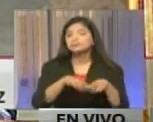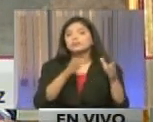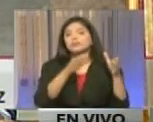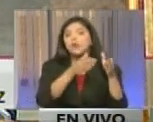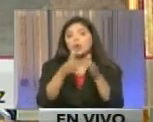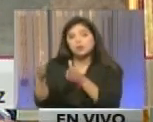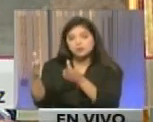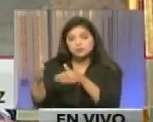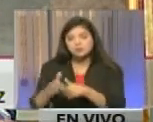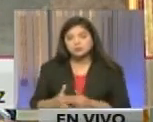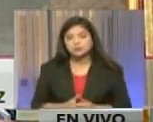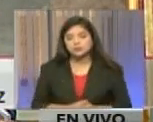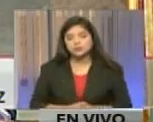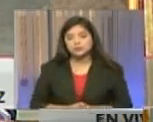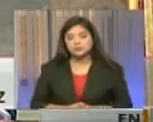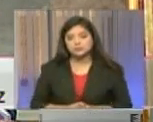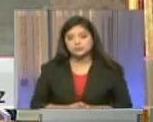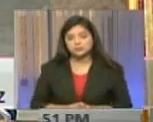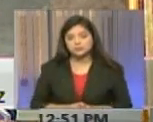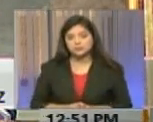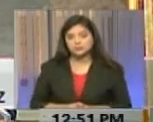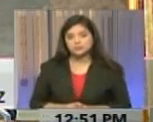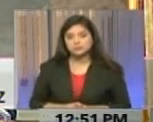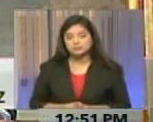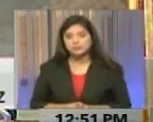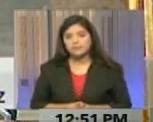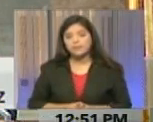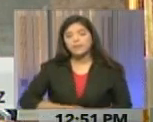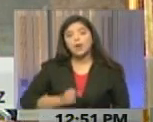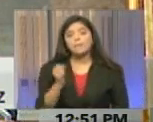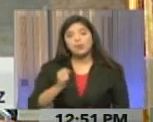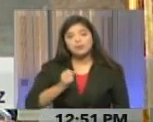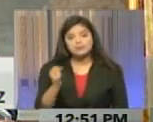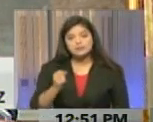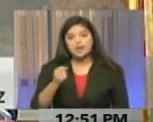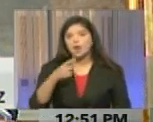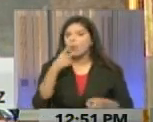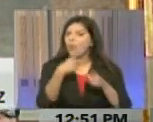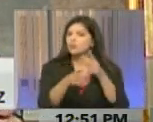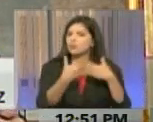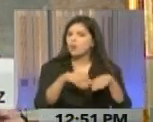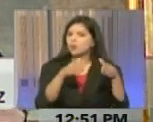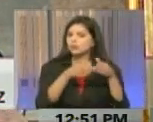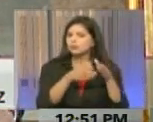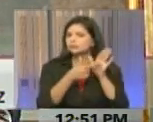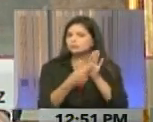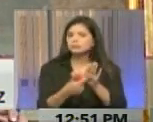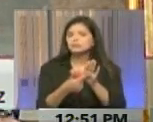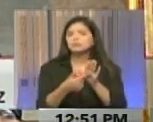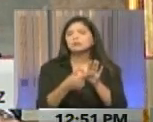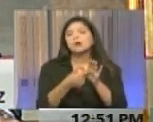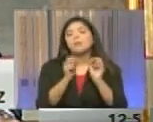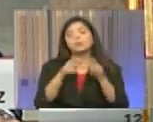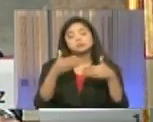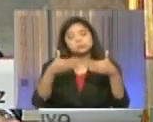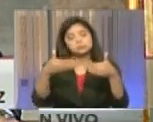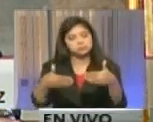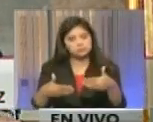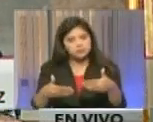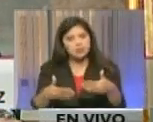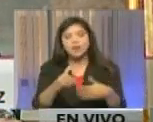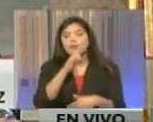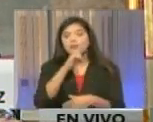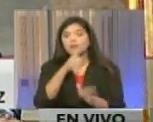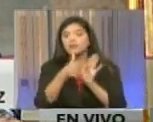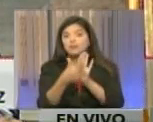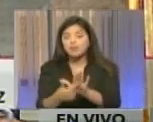organizaciones criminales, policiales con bandas, que se dan en su debida oportunidad